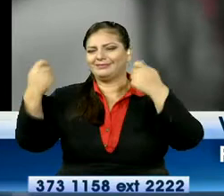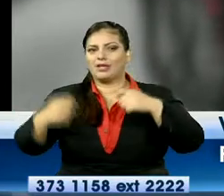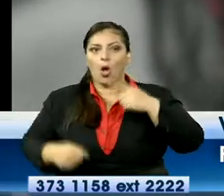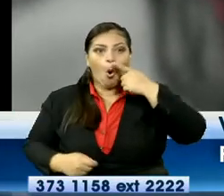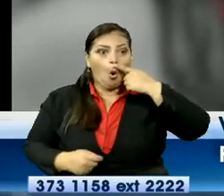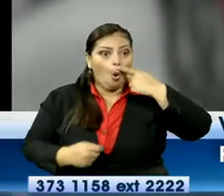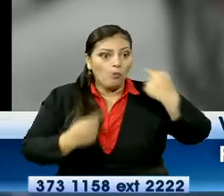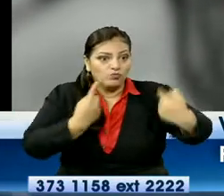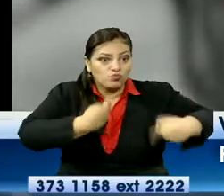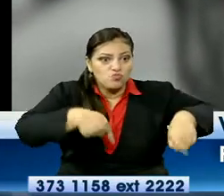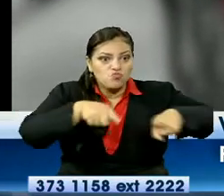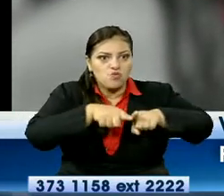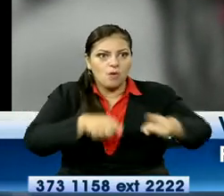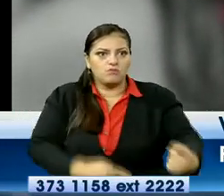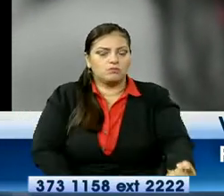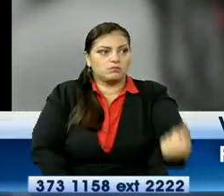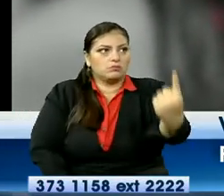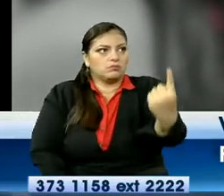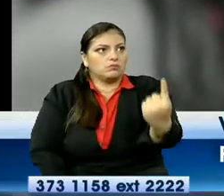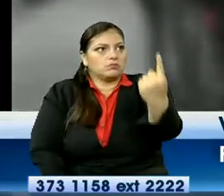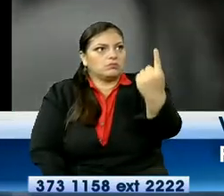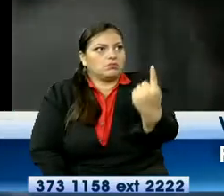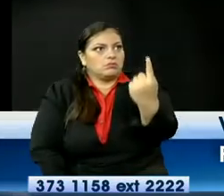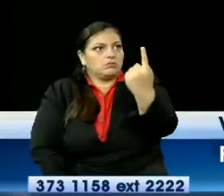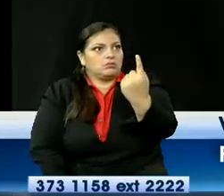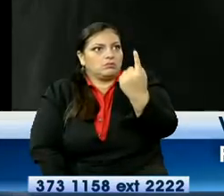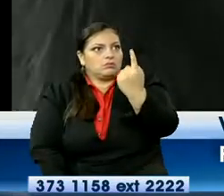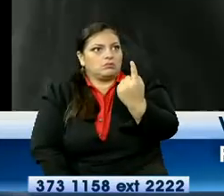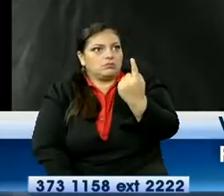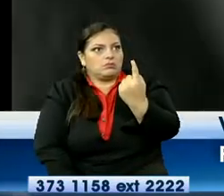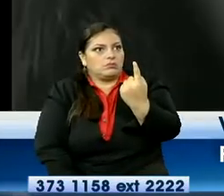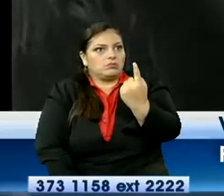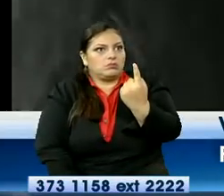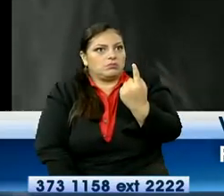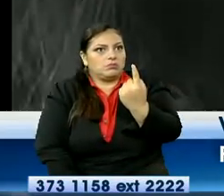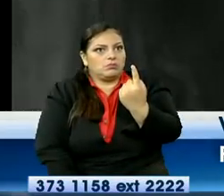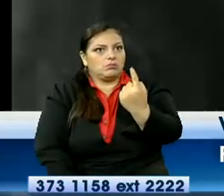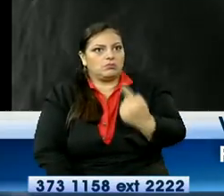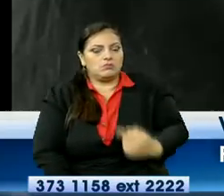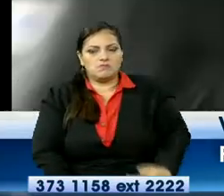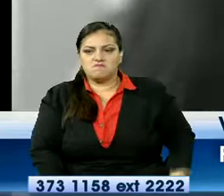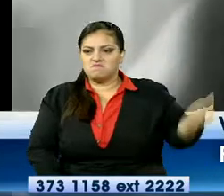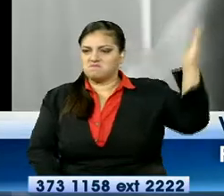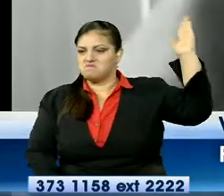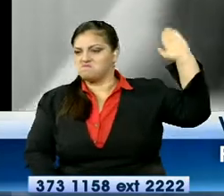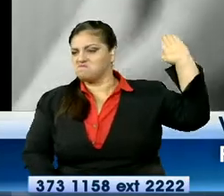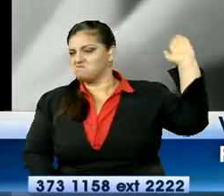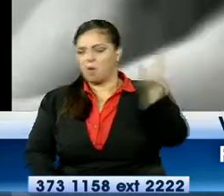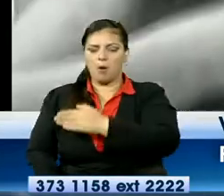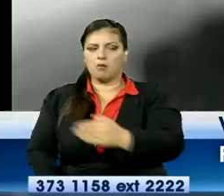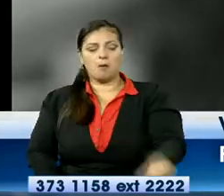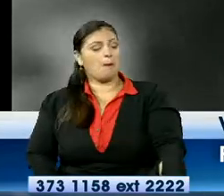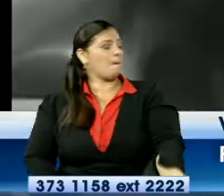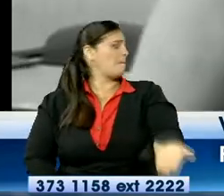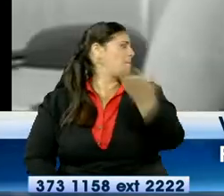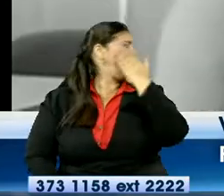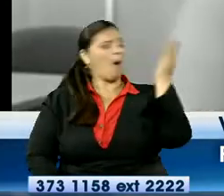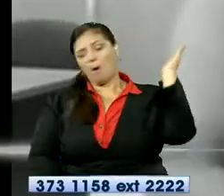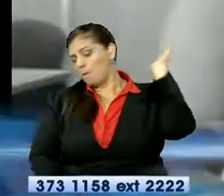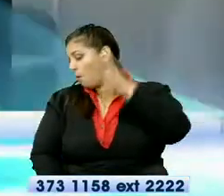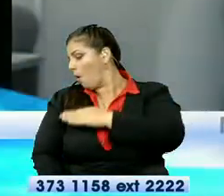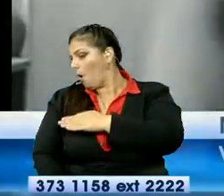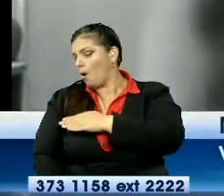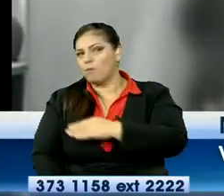hijos llegó y le arruinó el festejo. Cogió y enseguida sacó fue la mano y bum, bum, bum, y a pegarme enseguidito. Y antes que